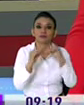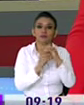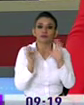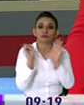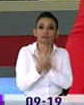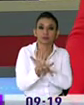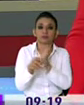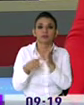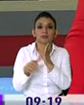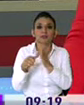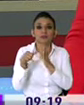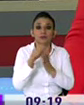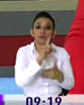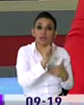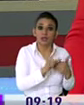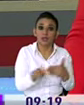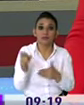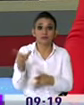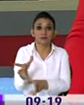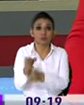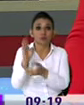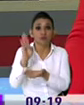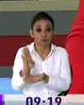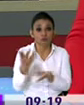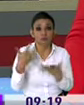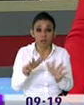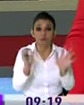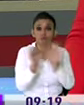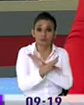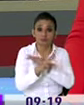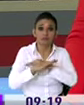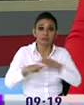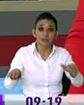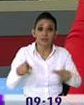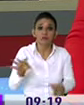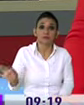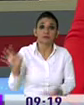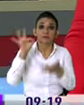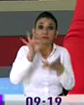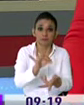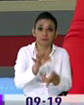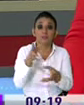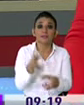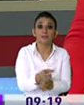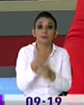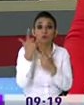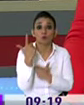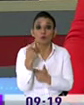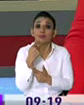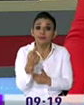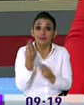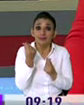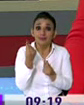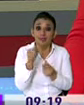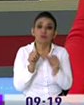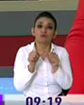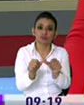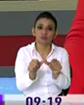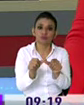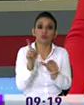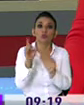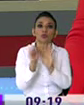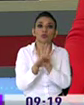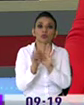el Ministerio de Finanzas y el ISFA sí se efectuó. Por otra parte, representantes de esta institución aseguran que el dinero permanece en sus